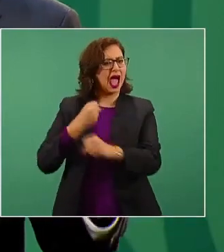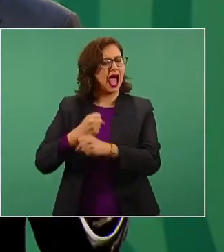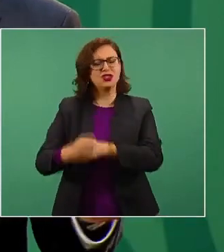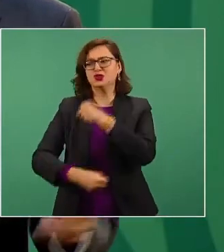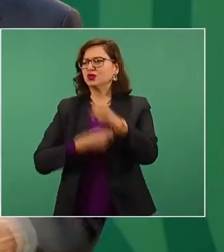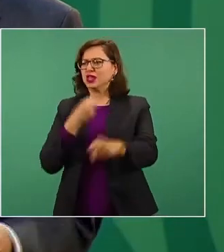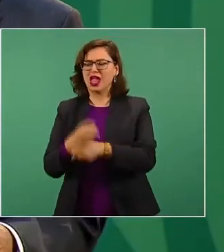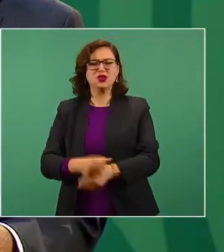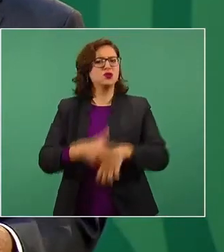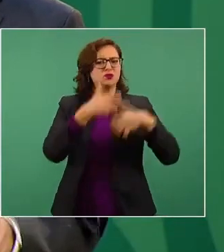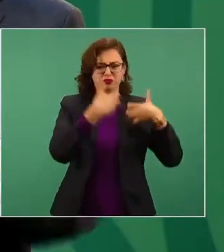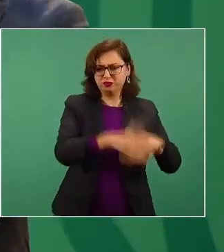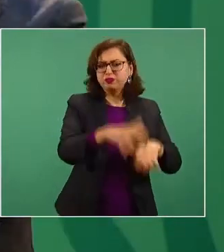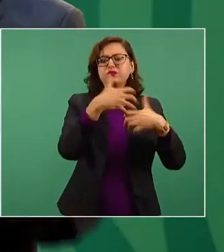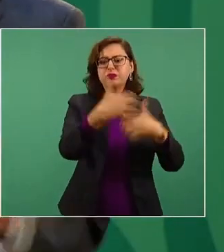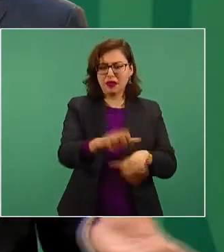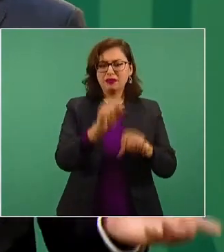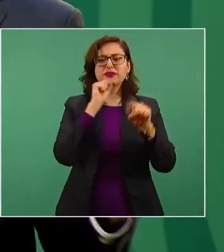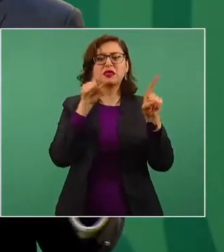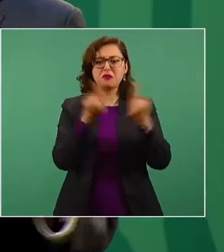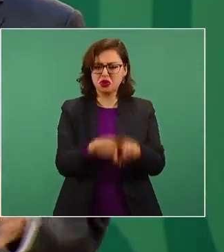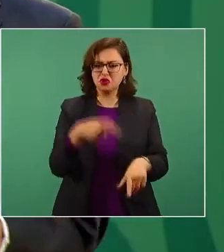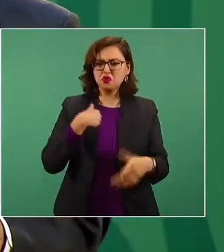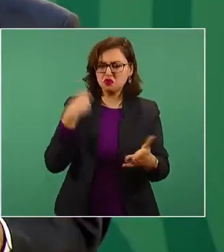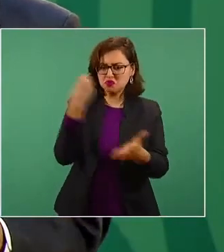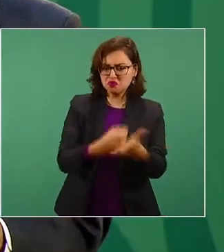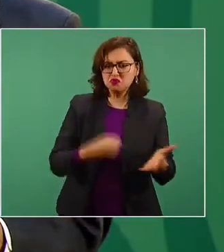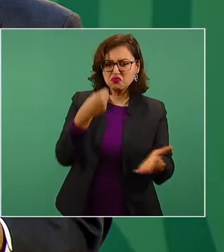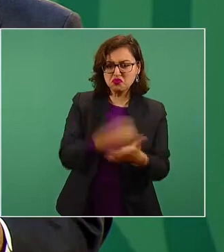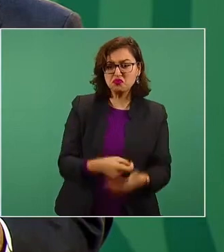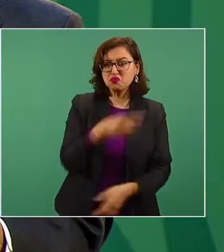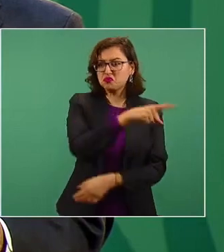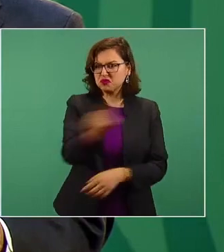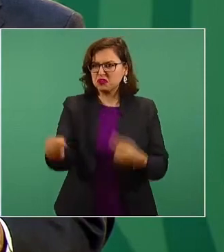amenazaran, yo me quedaba callado.